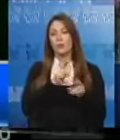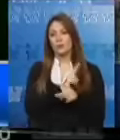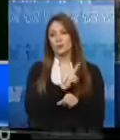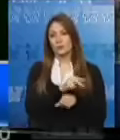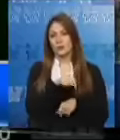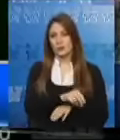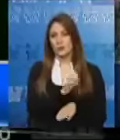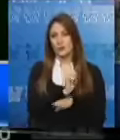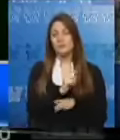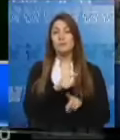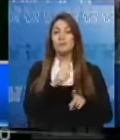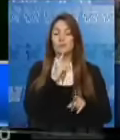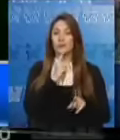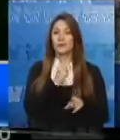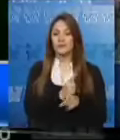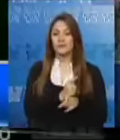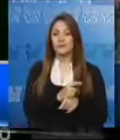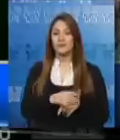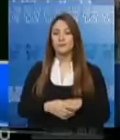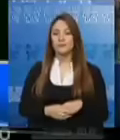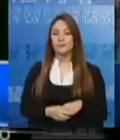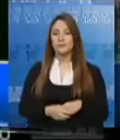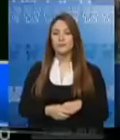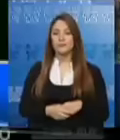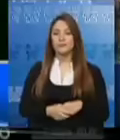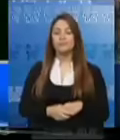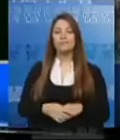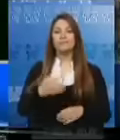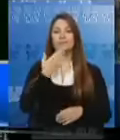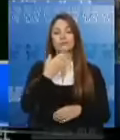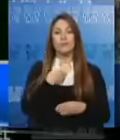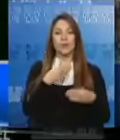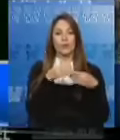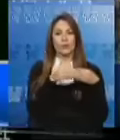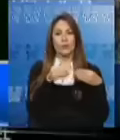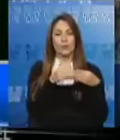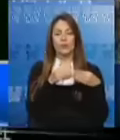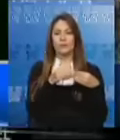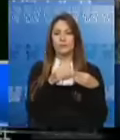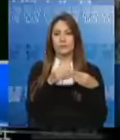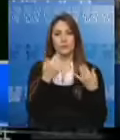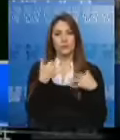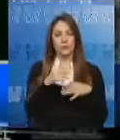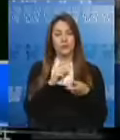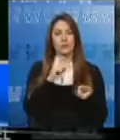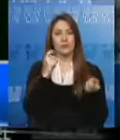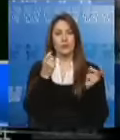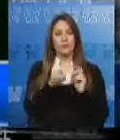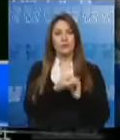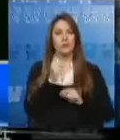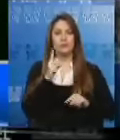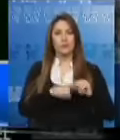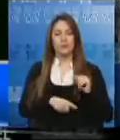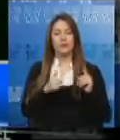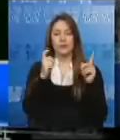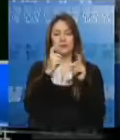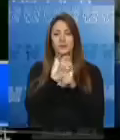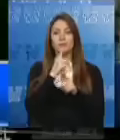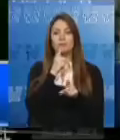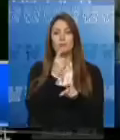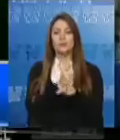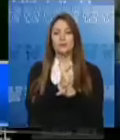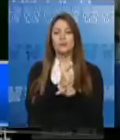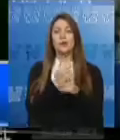Ecuador. Entonces, ataques especulativos a un sistema dolarizado hubiera sido mortal, hubieran sido mortales, ¿no? Por